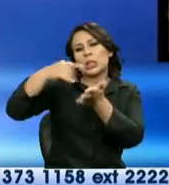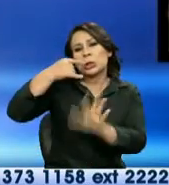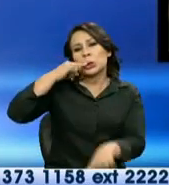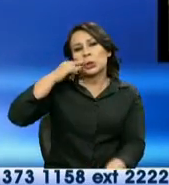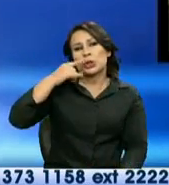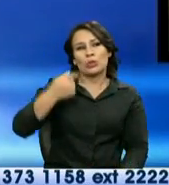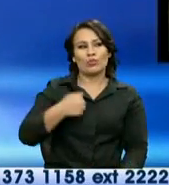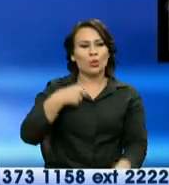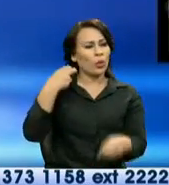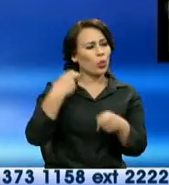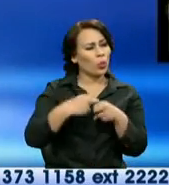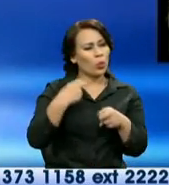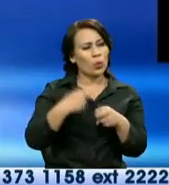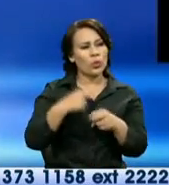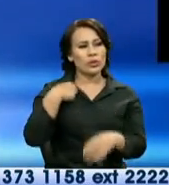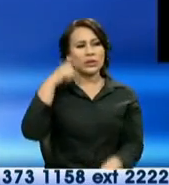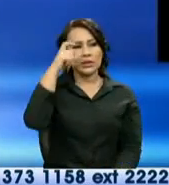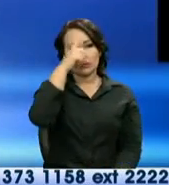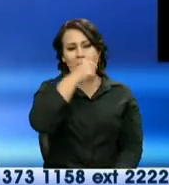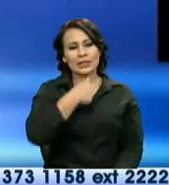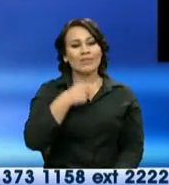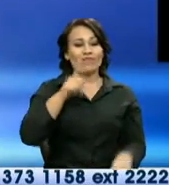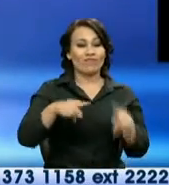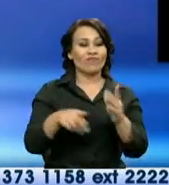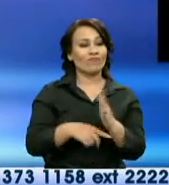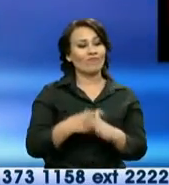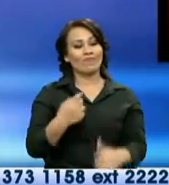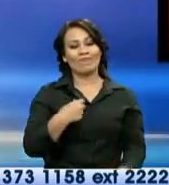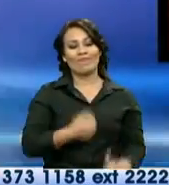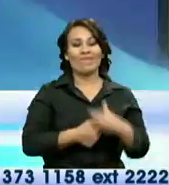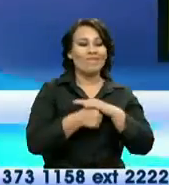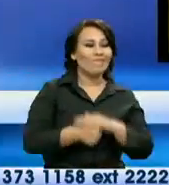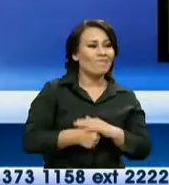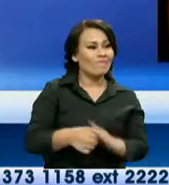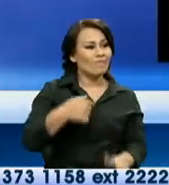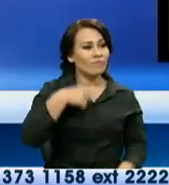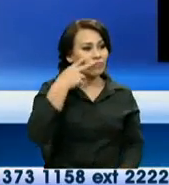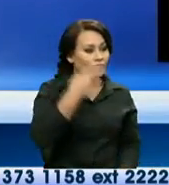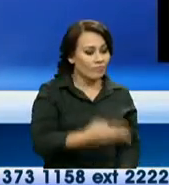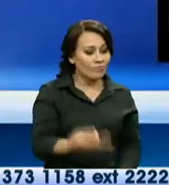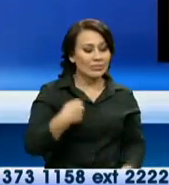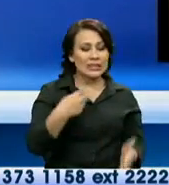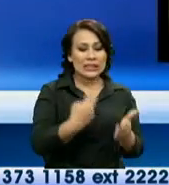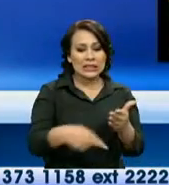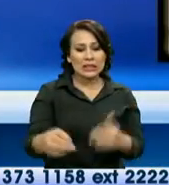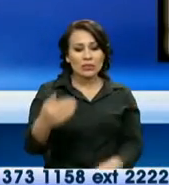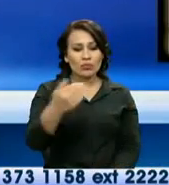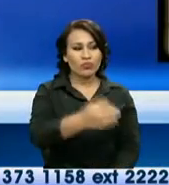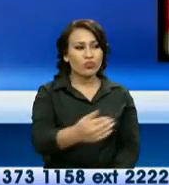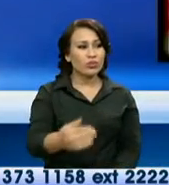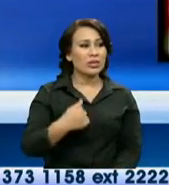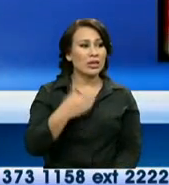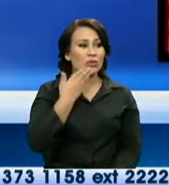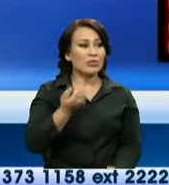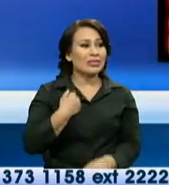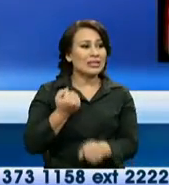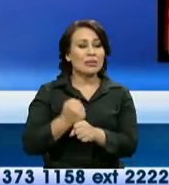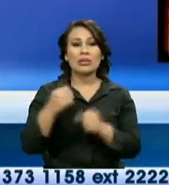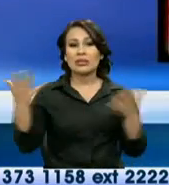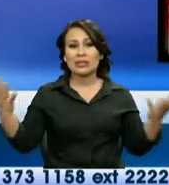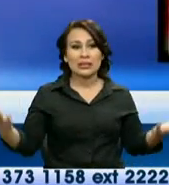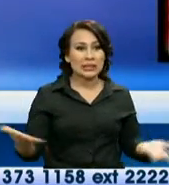pues es duro. A mí me pasó la desesperación porque tenía mis hijos pequeñas y no tenía cómo trabajar, entonces yo